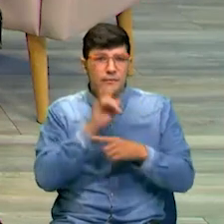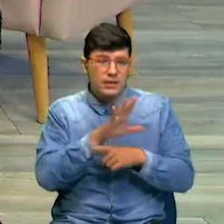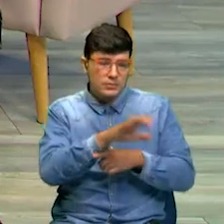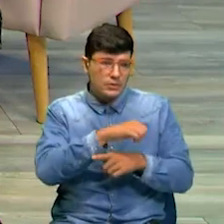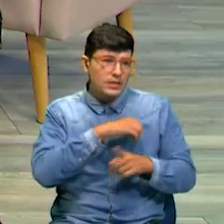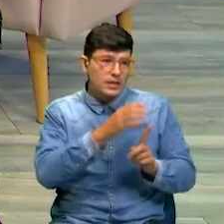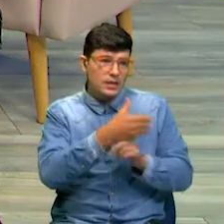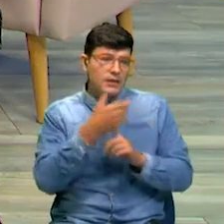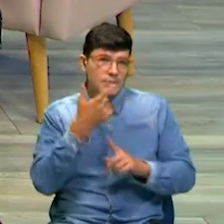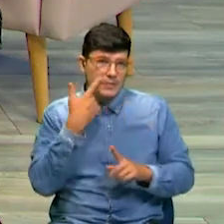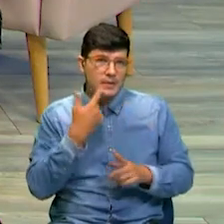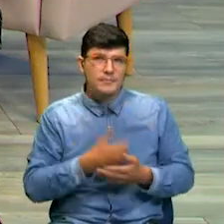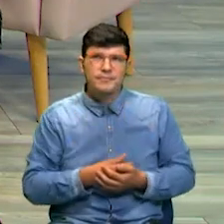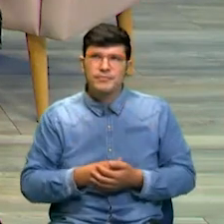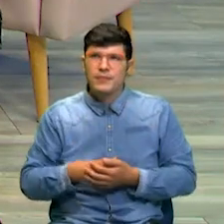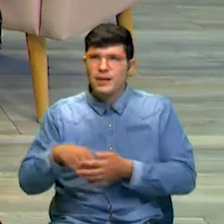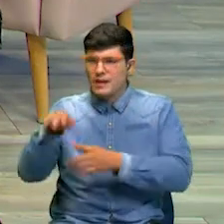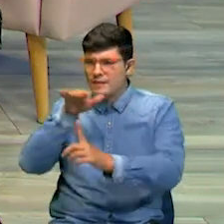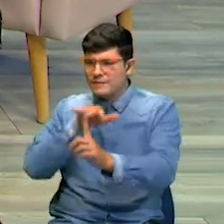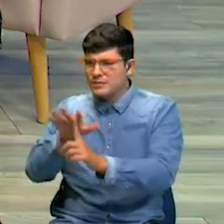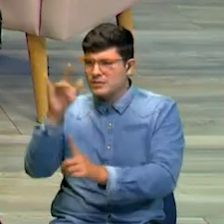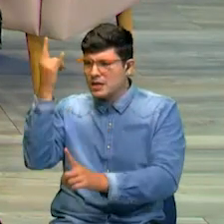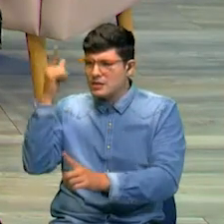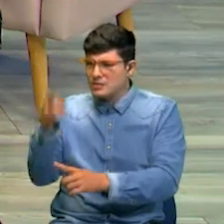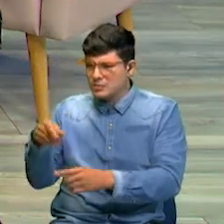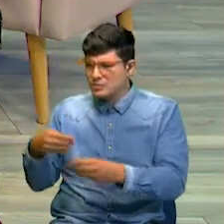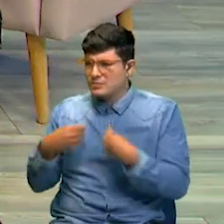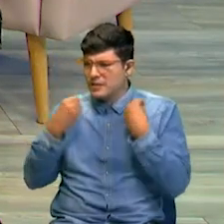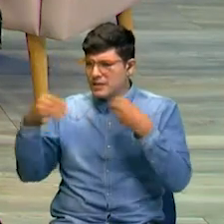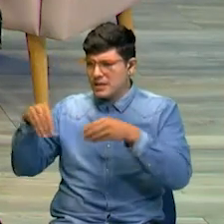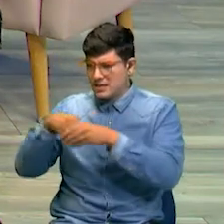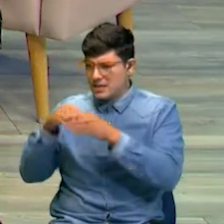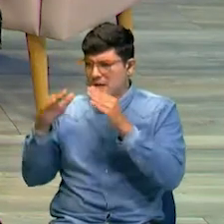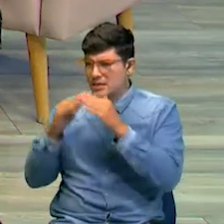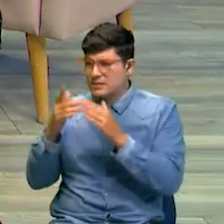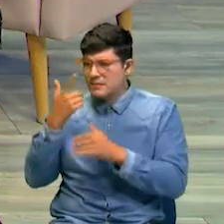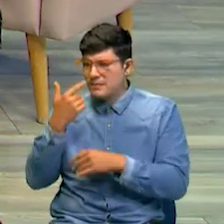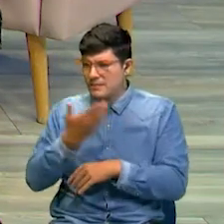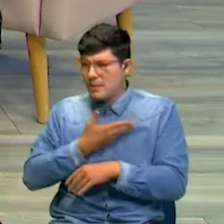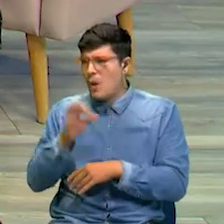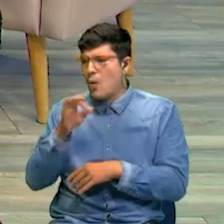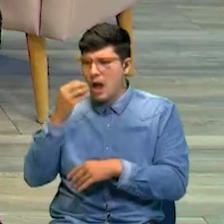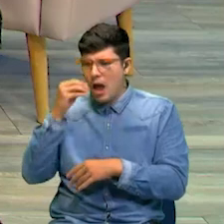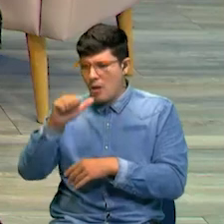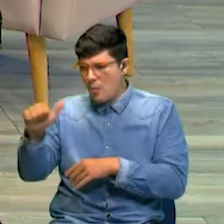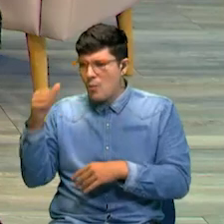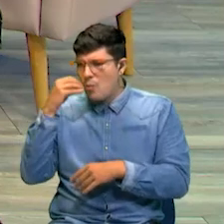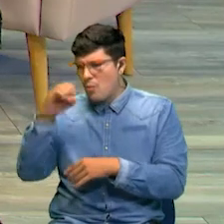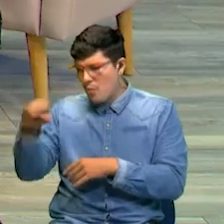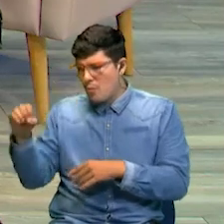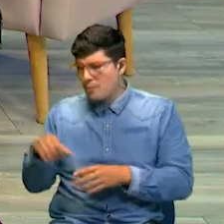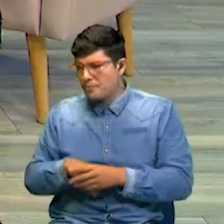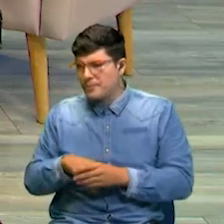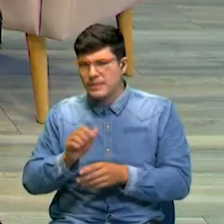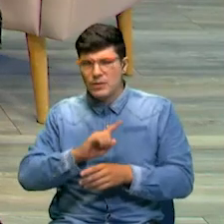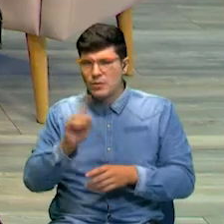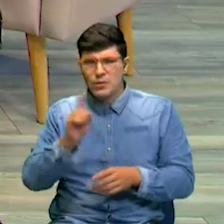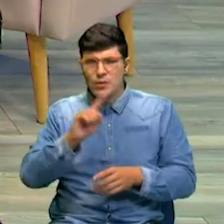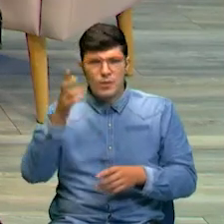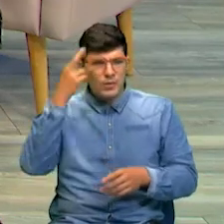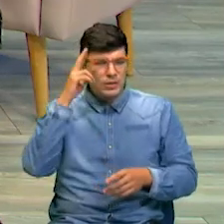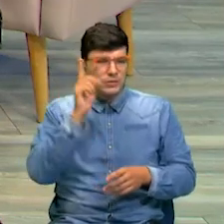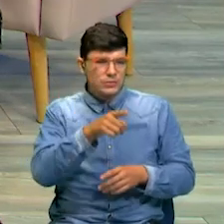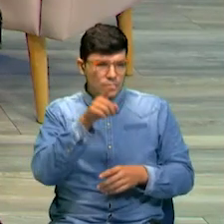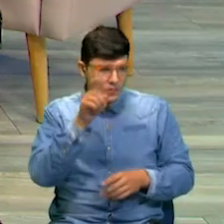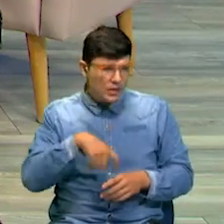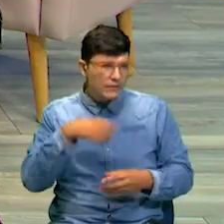tiene. ¿Influye en algo que esté viviendo en la casa de los papás? No, por eso digo que tienen que hacer como una